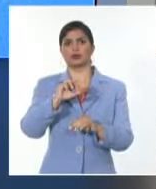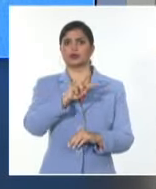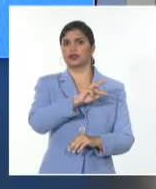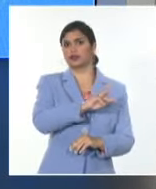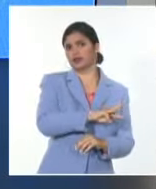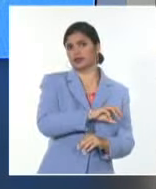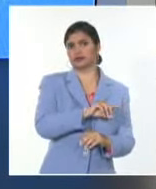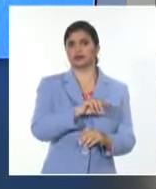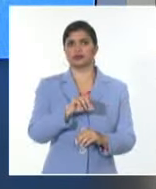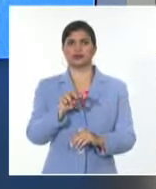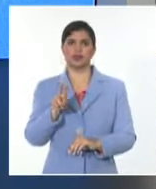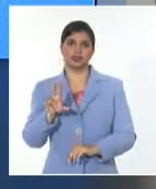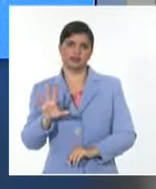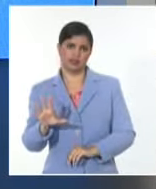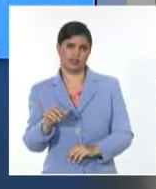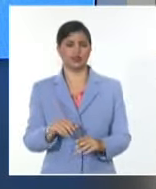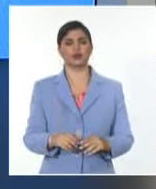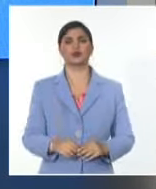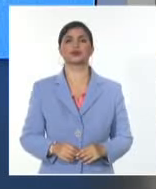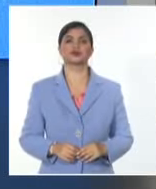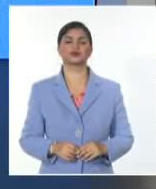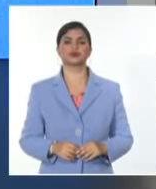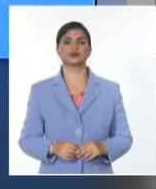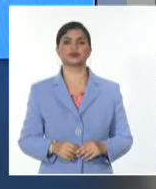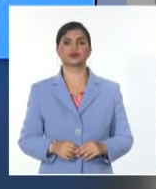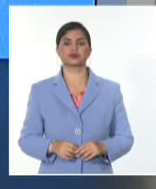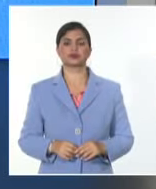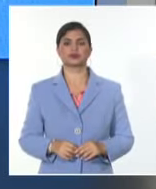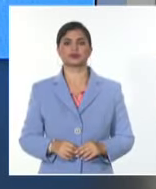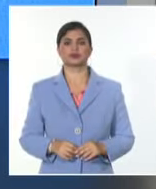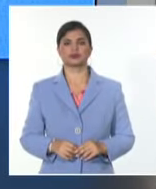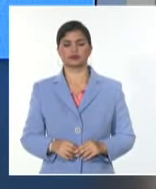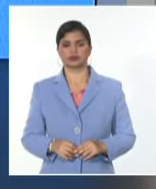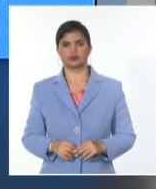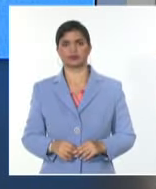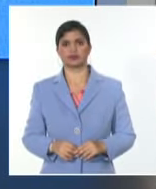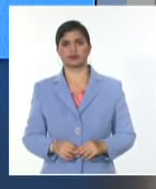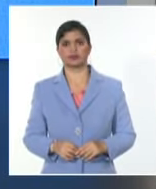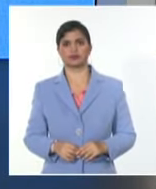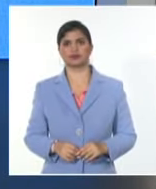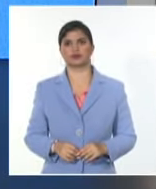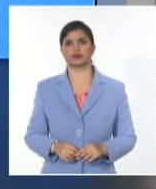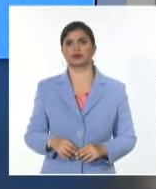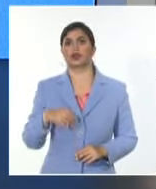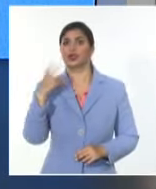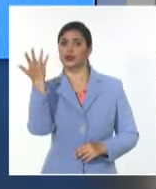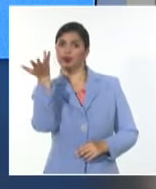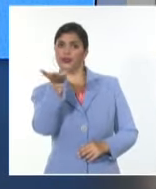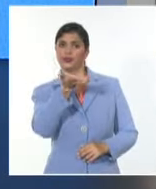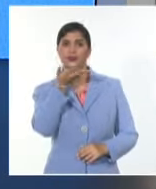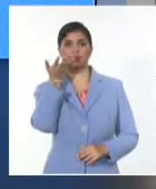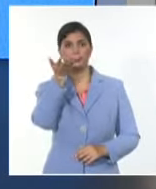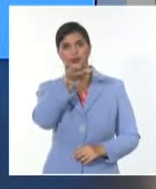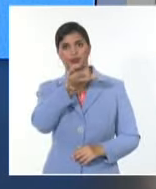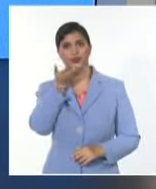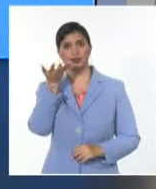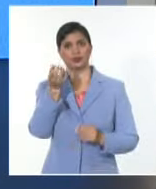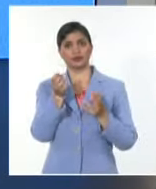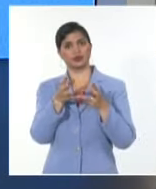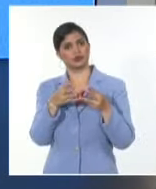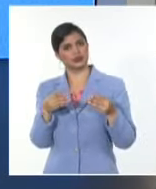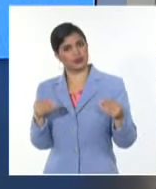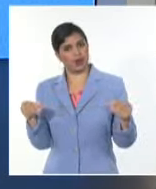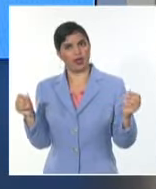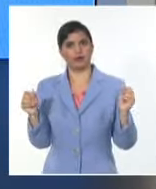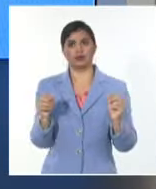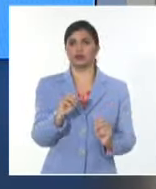inferiores en puntos del centro y del oriente del país con valores entre 22 y 23 grados celus los vientos van a continuar durante toda la jornada con rumbos entre nordeste